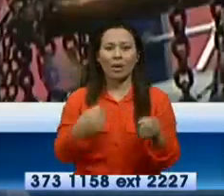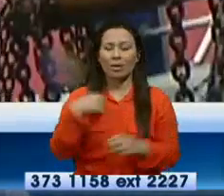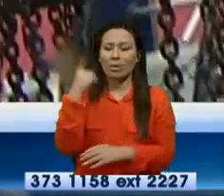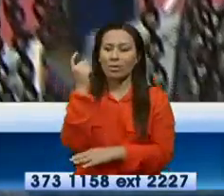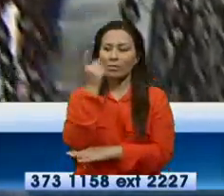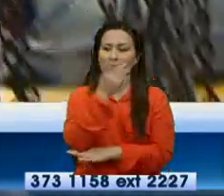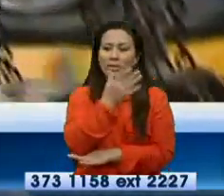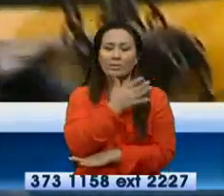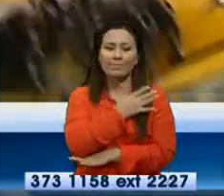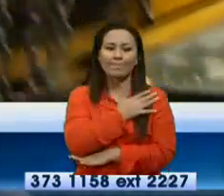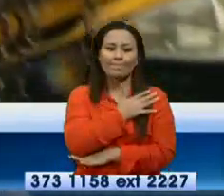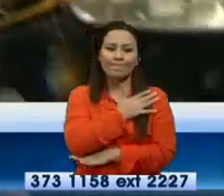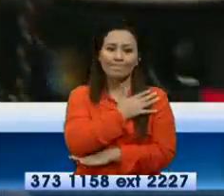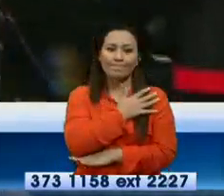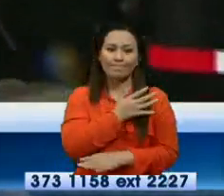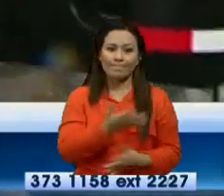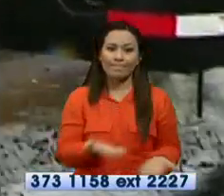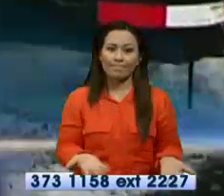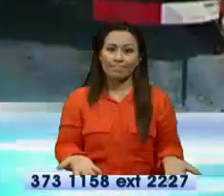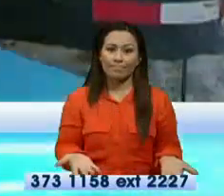parten.